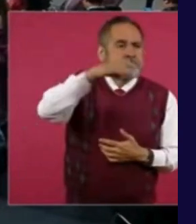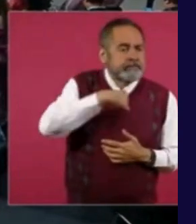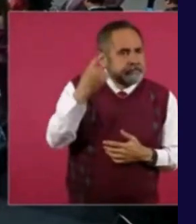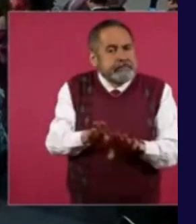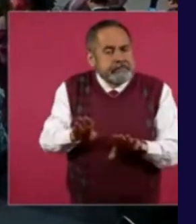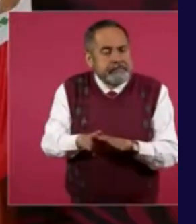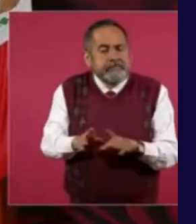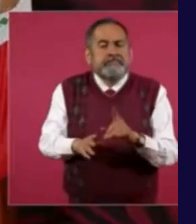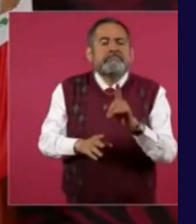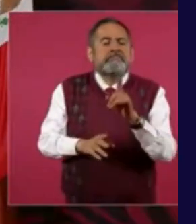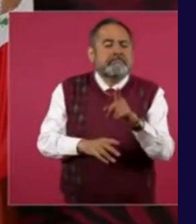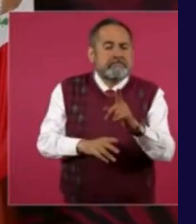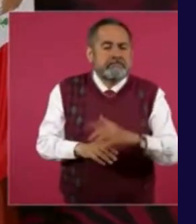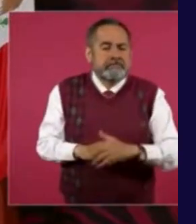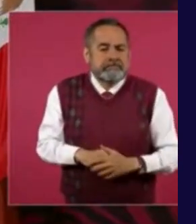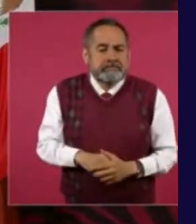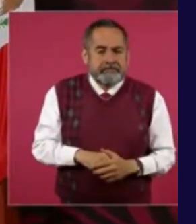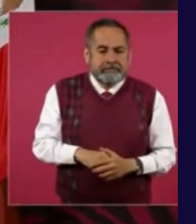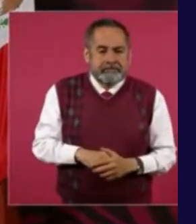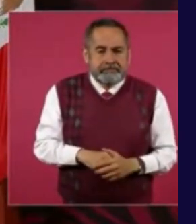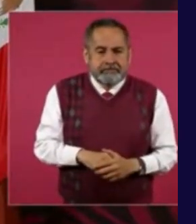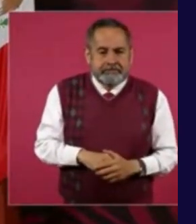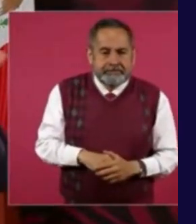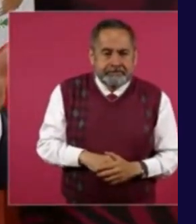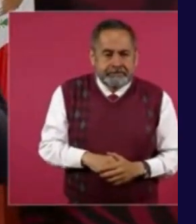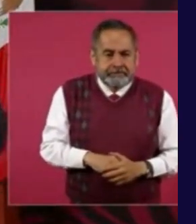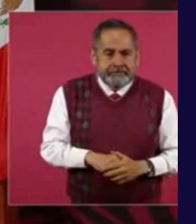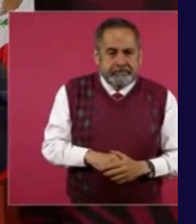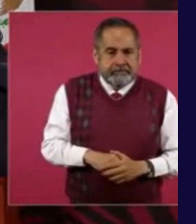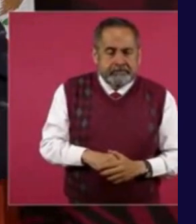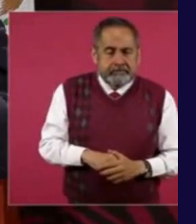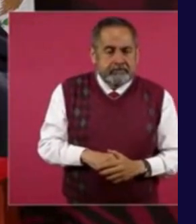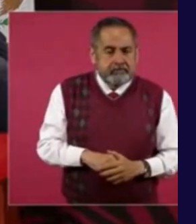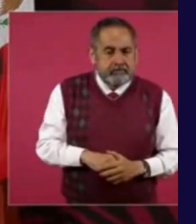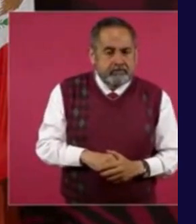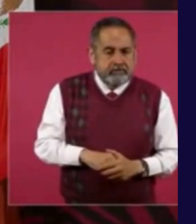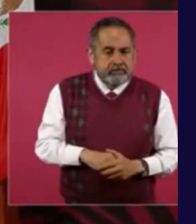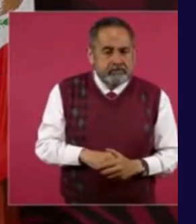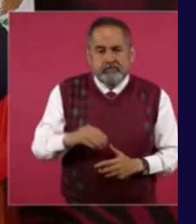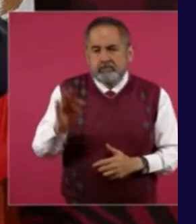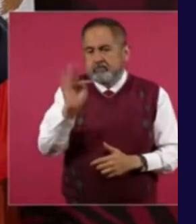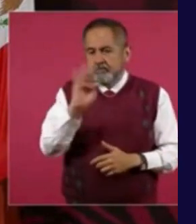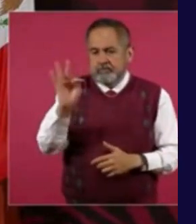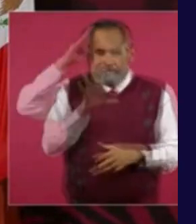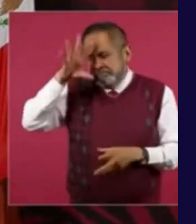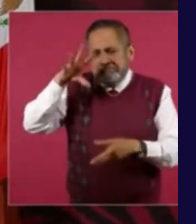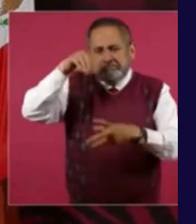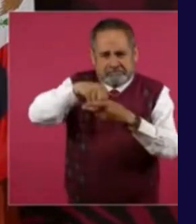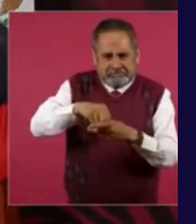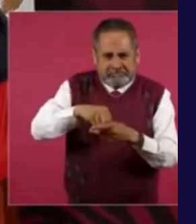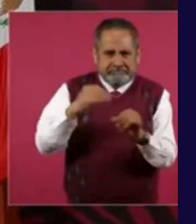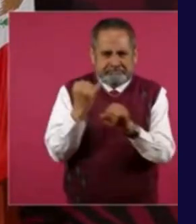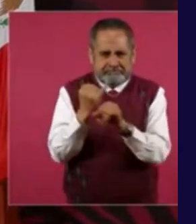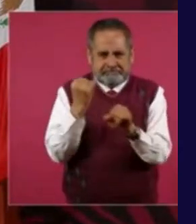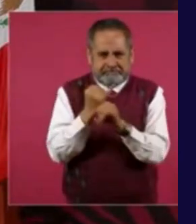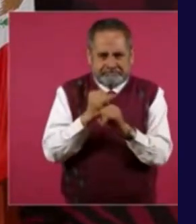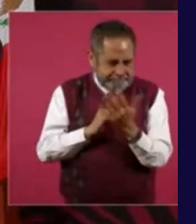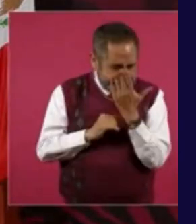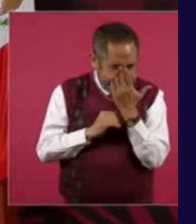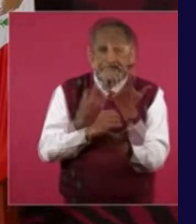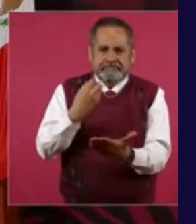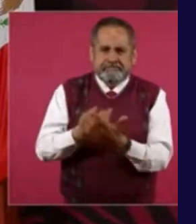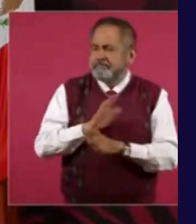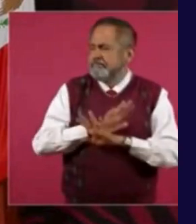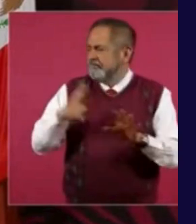desempeño de los atletas mexicanos en los Juegos Olímpicos de París 2024 Aunque México aún espera su primera medalla de